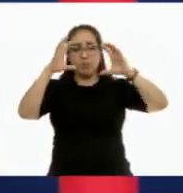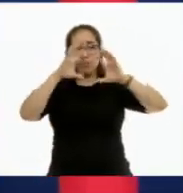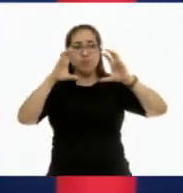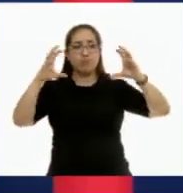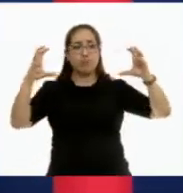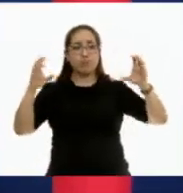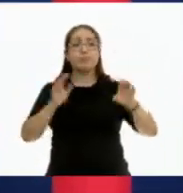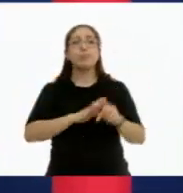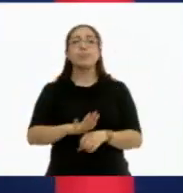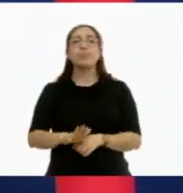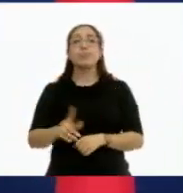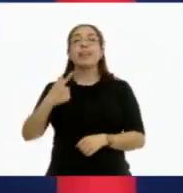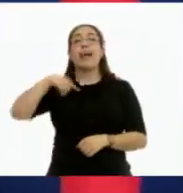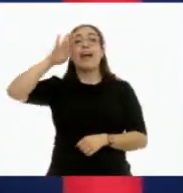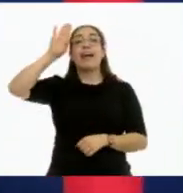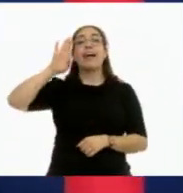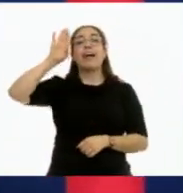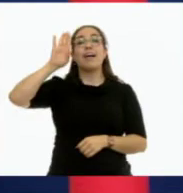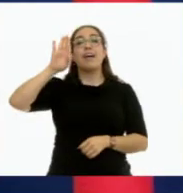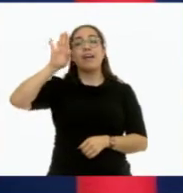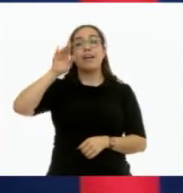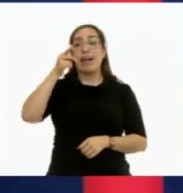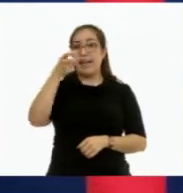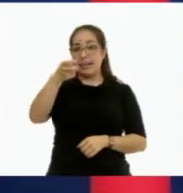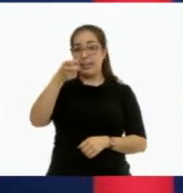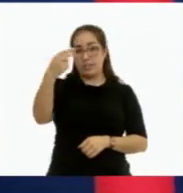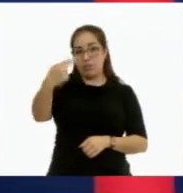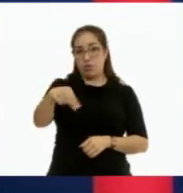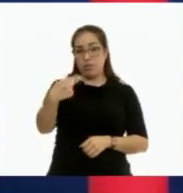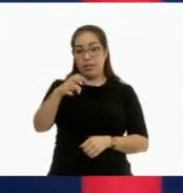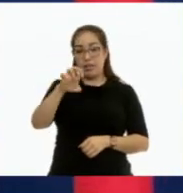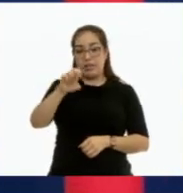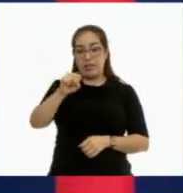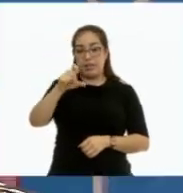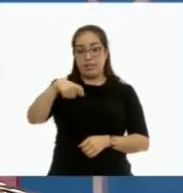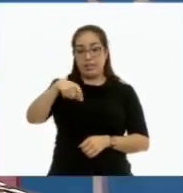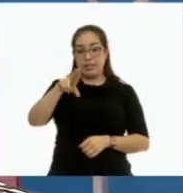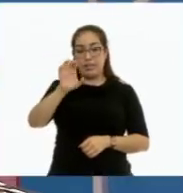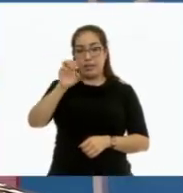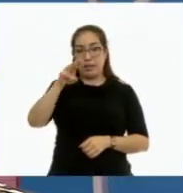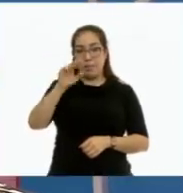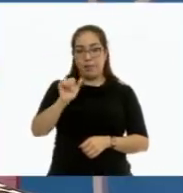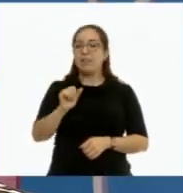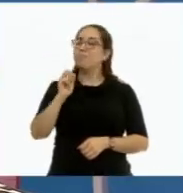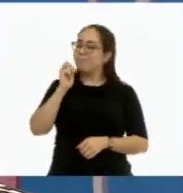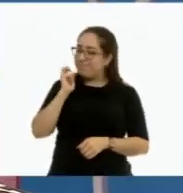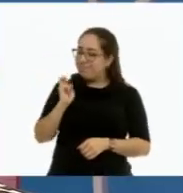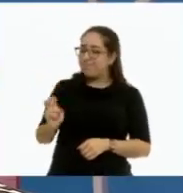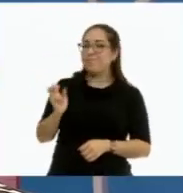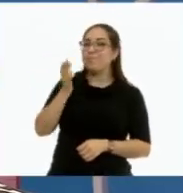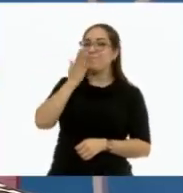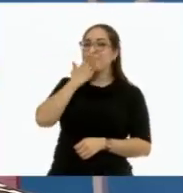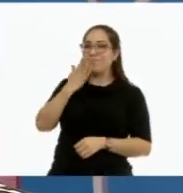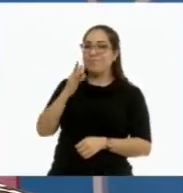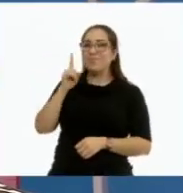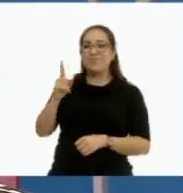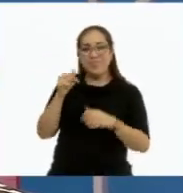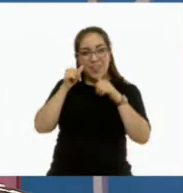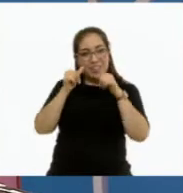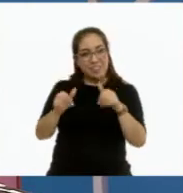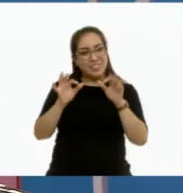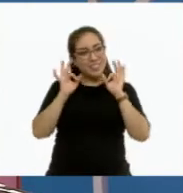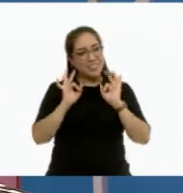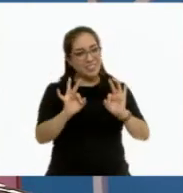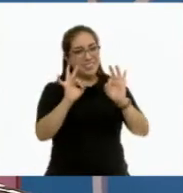Yo sé, yo sé. Es? Este es el esquema. Así es. Muy bien, María, pusiste mucha